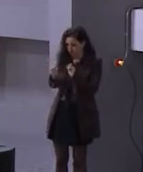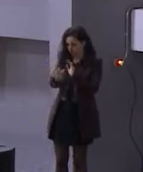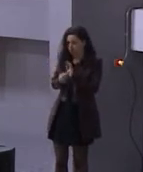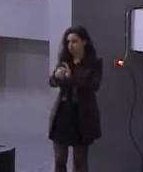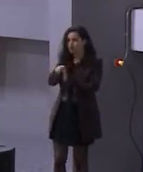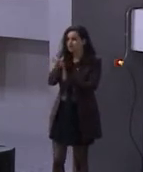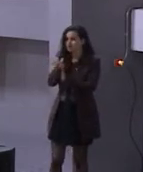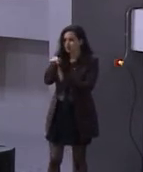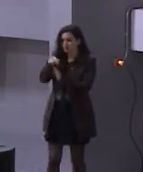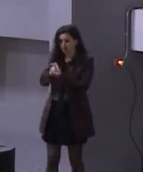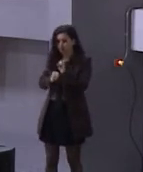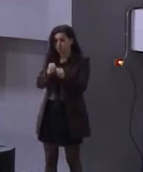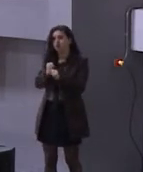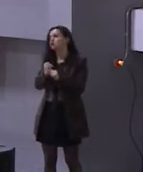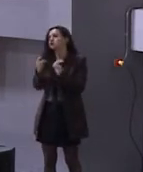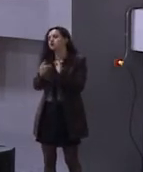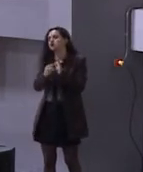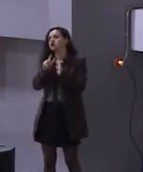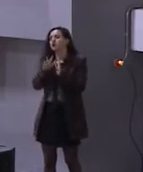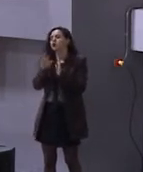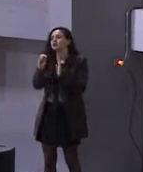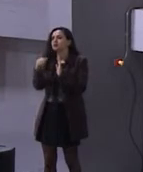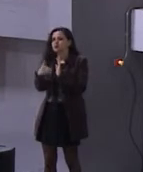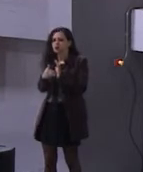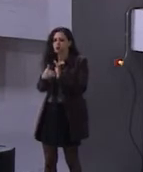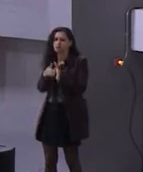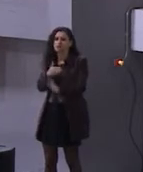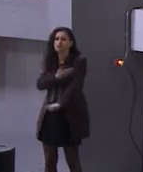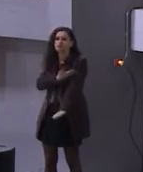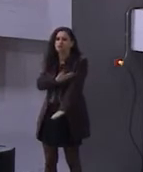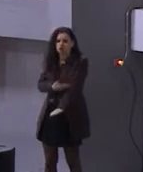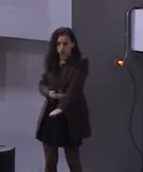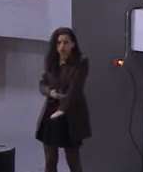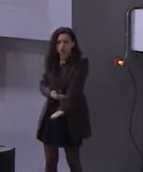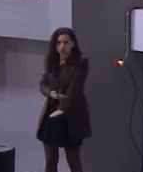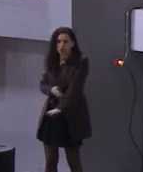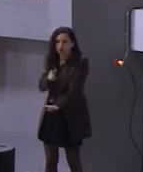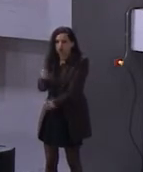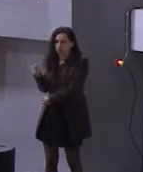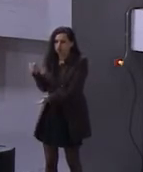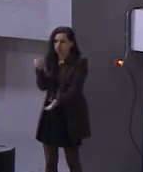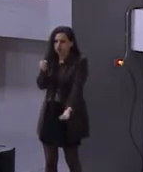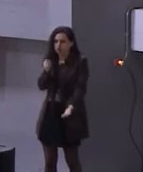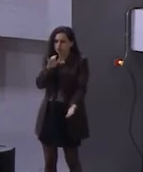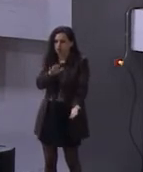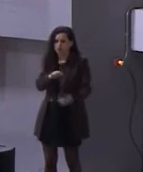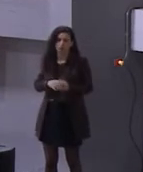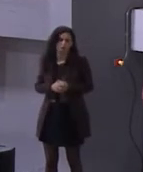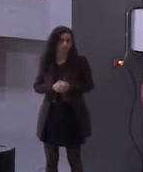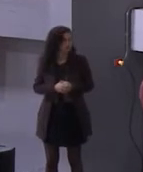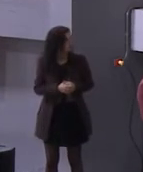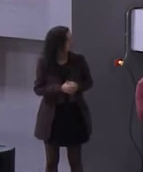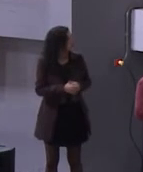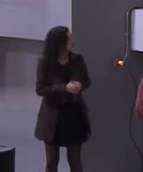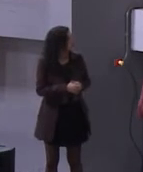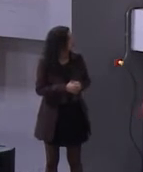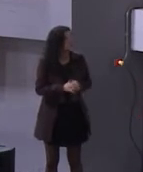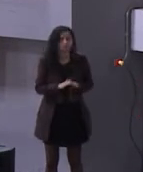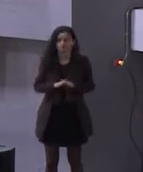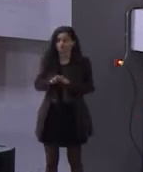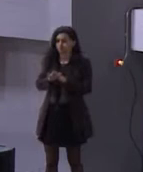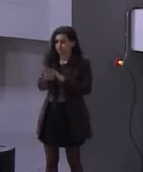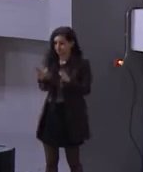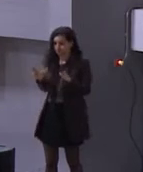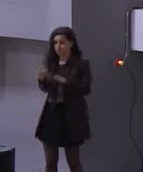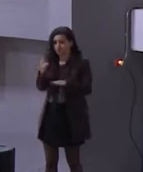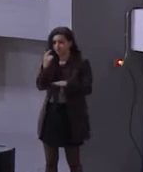2019 son 250 mil millones que habría para reconocer pasivos. Bien,